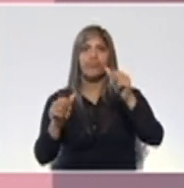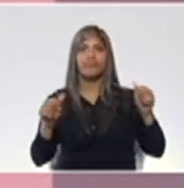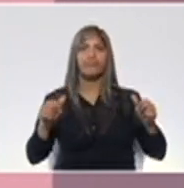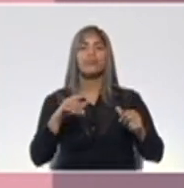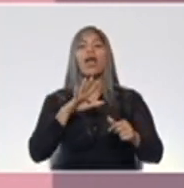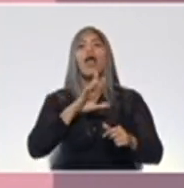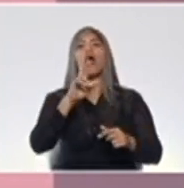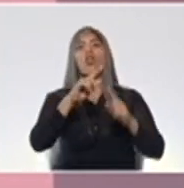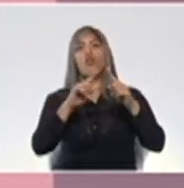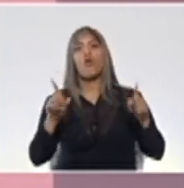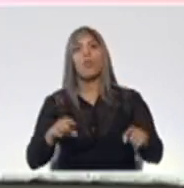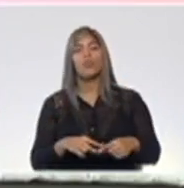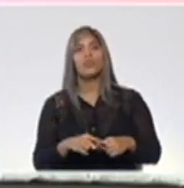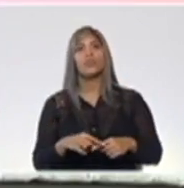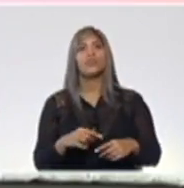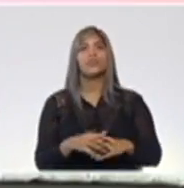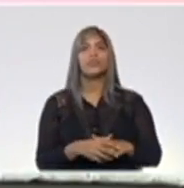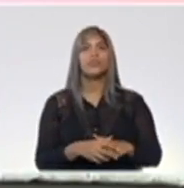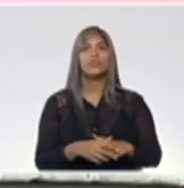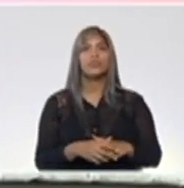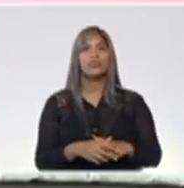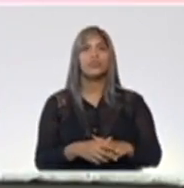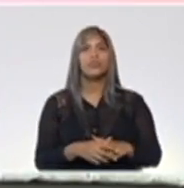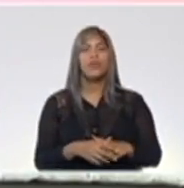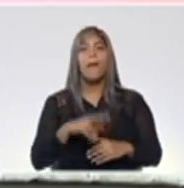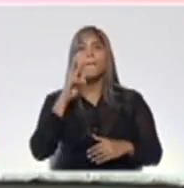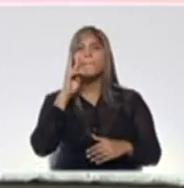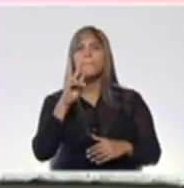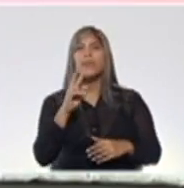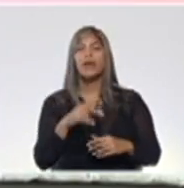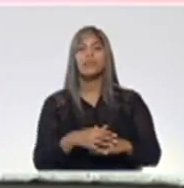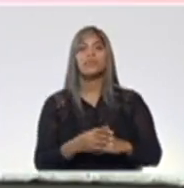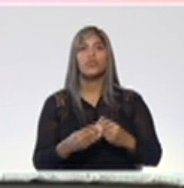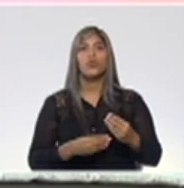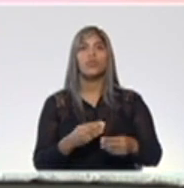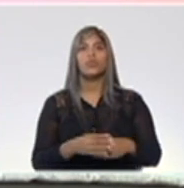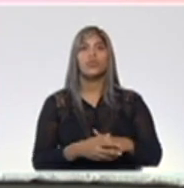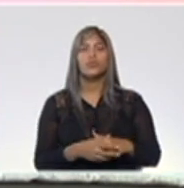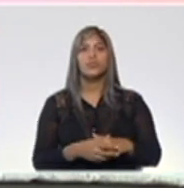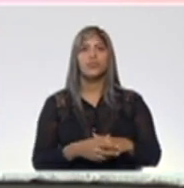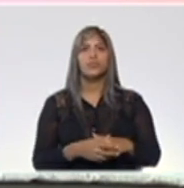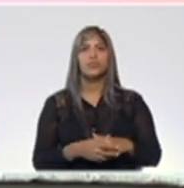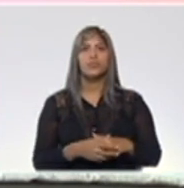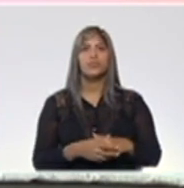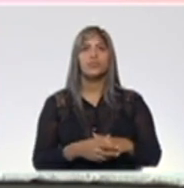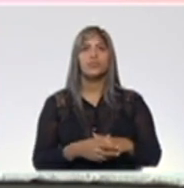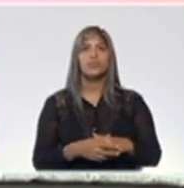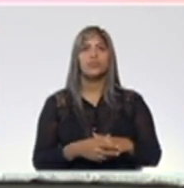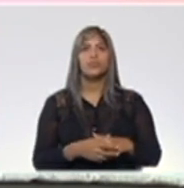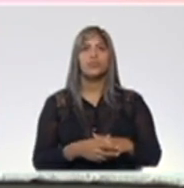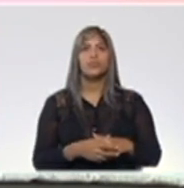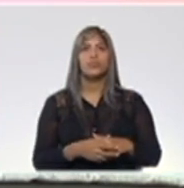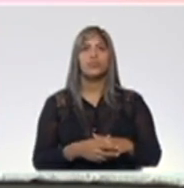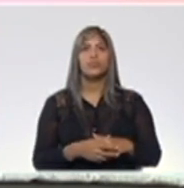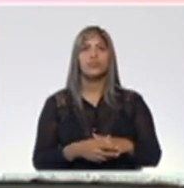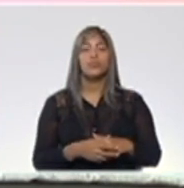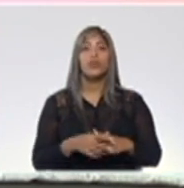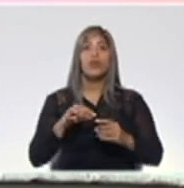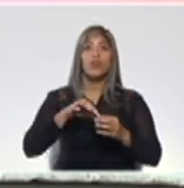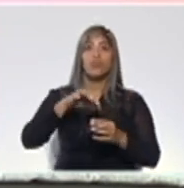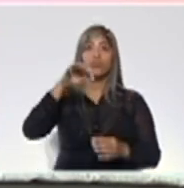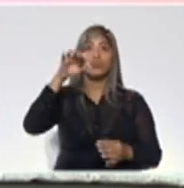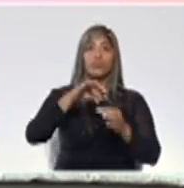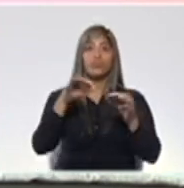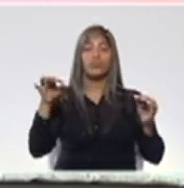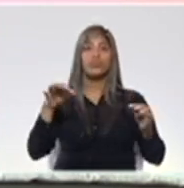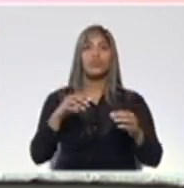bien, continuamos. Observemos las diagonales. Las diagonales forman un ángulo de 90